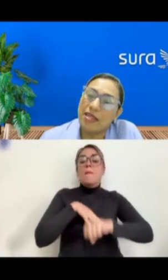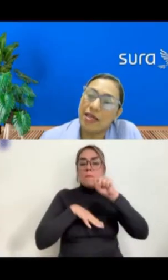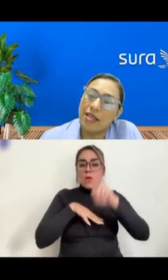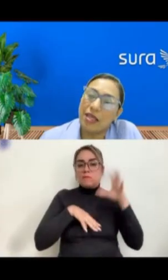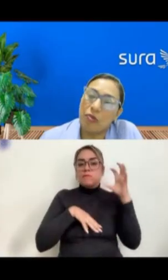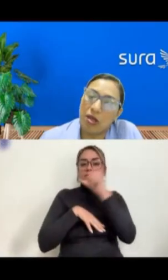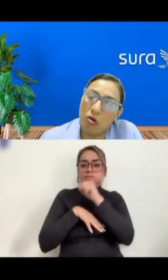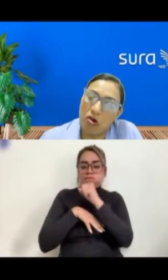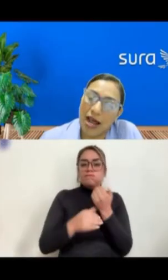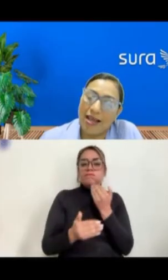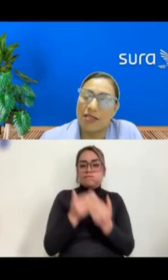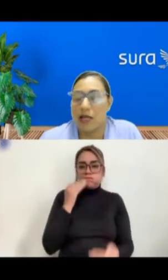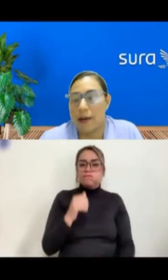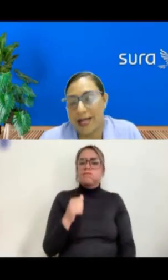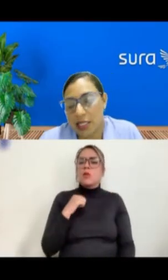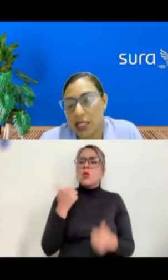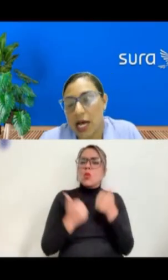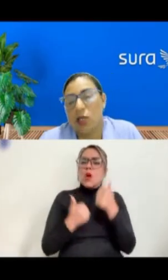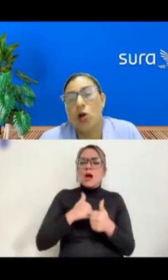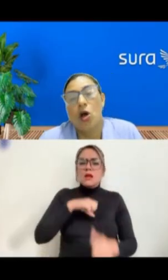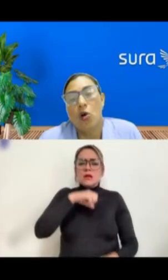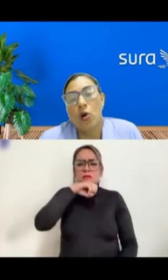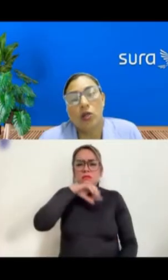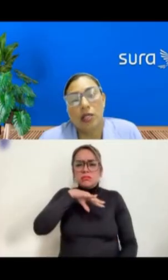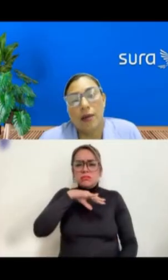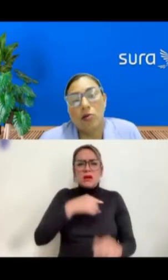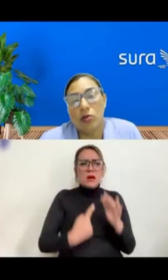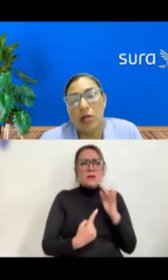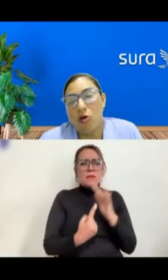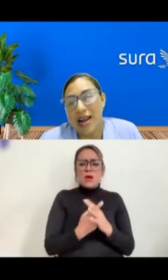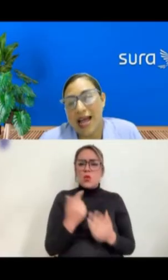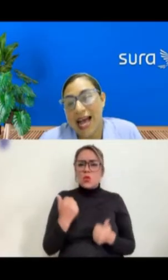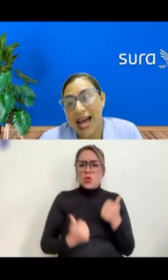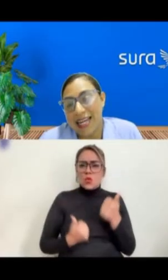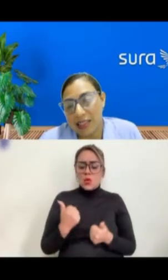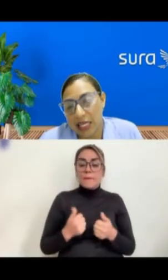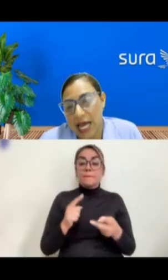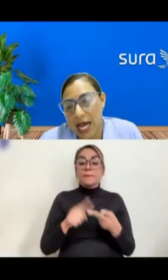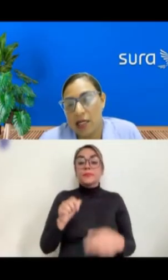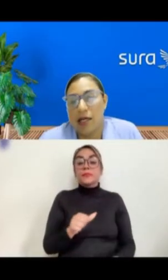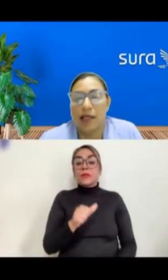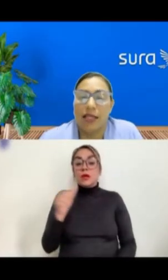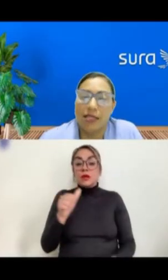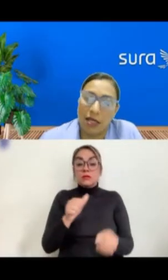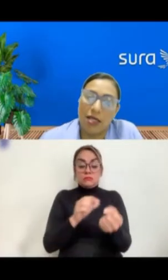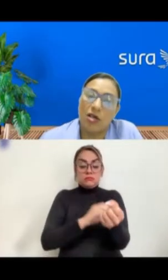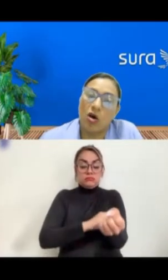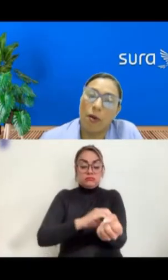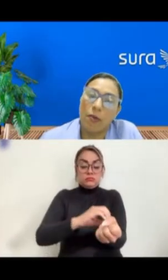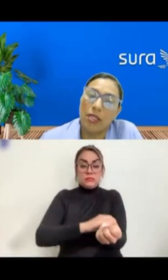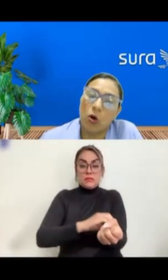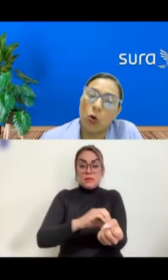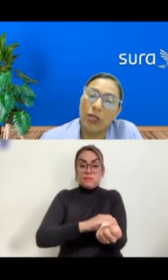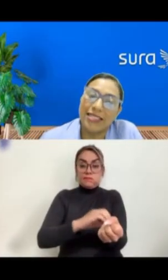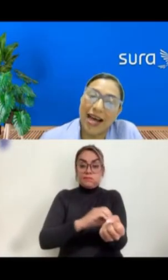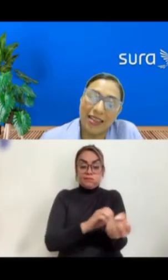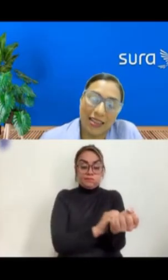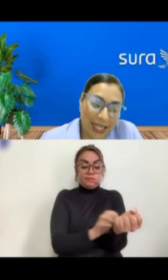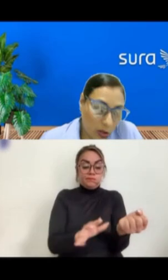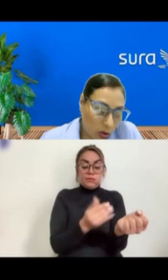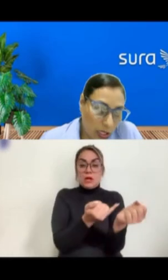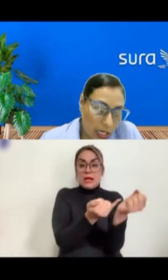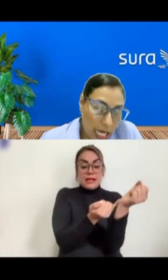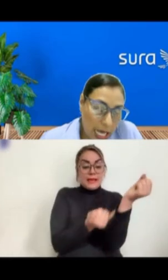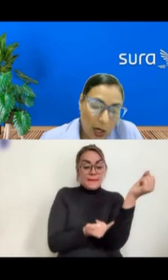identificar fácilmente qué tipo de hemorragia se está presentando. Cuando tenemos una hemorragia arterial, es decir, que se comprometió una